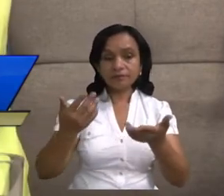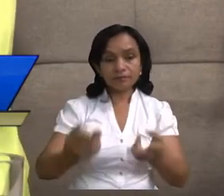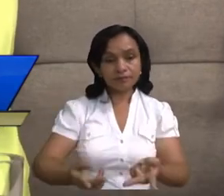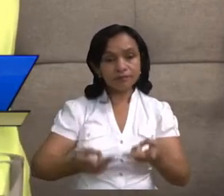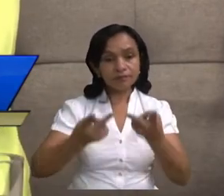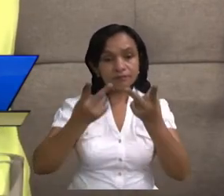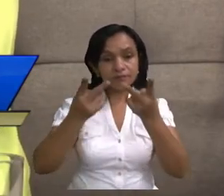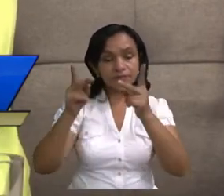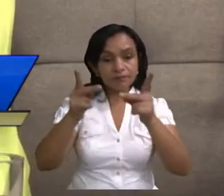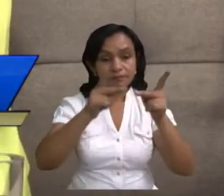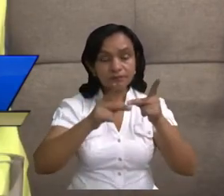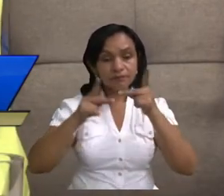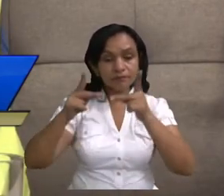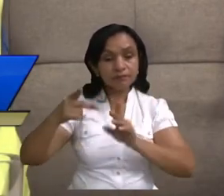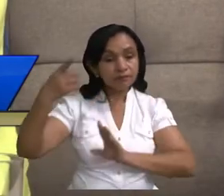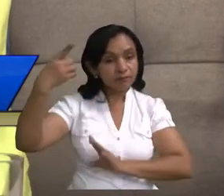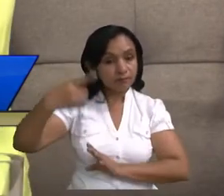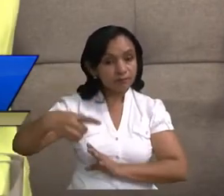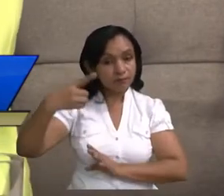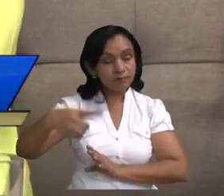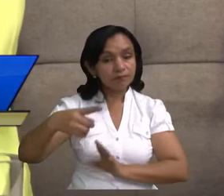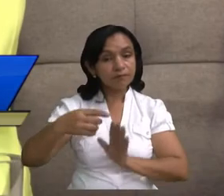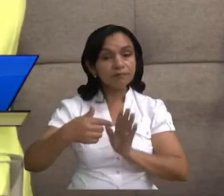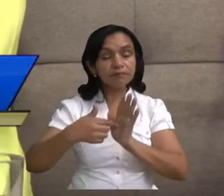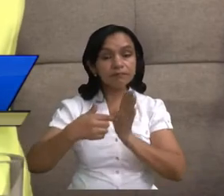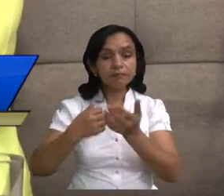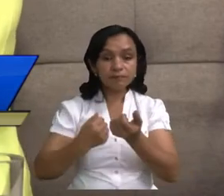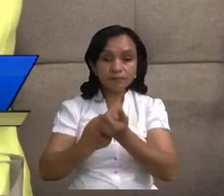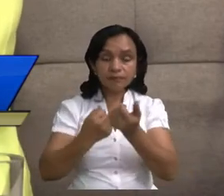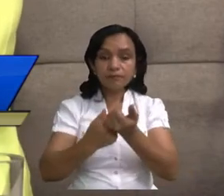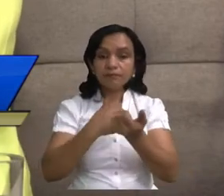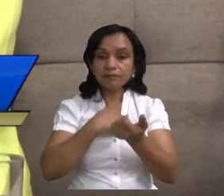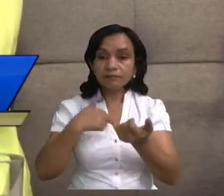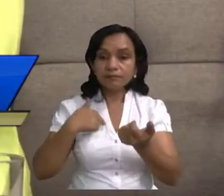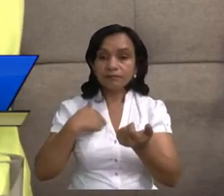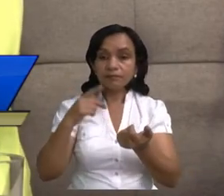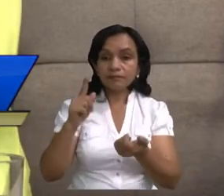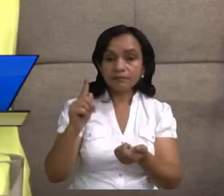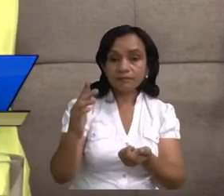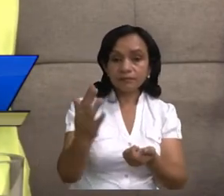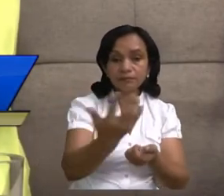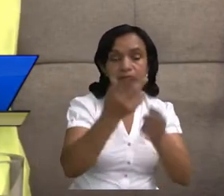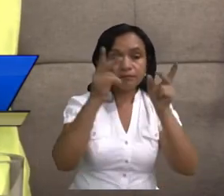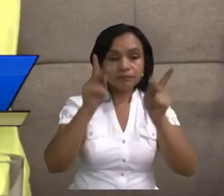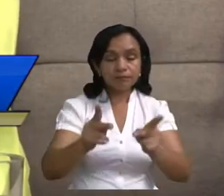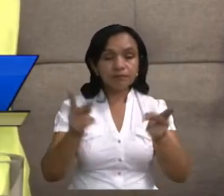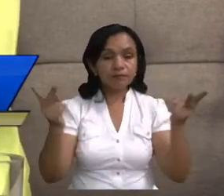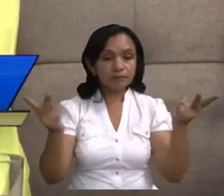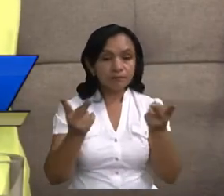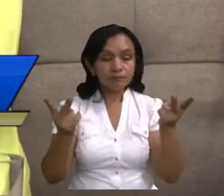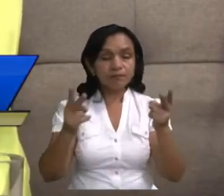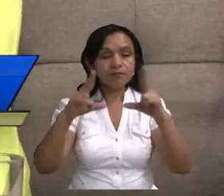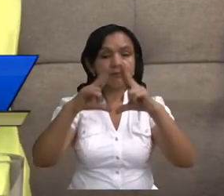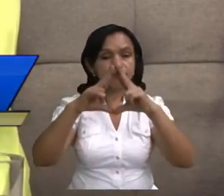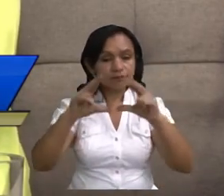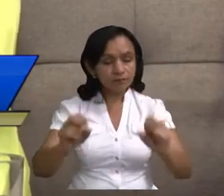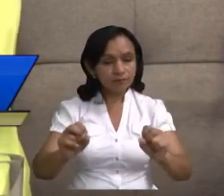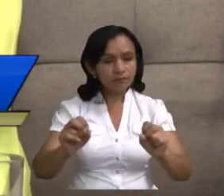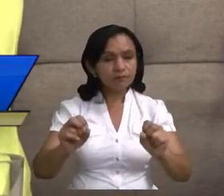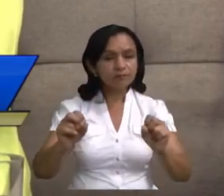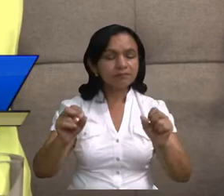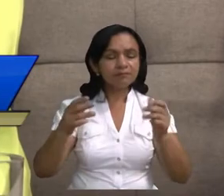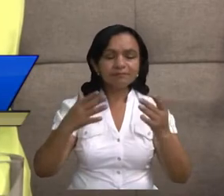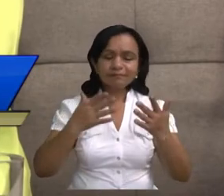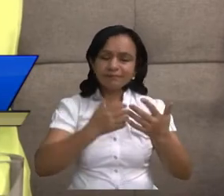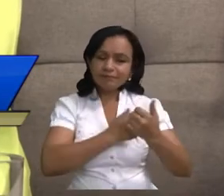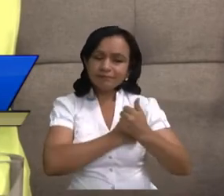de las personas y la restitución, claro, de derechos, eso también hace que nosotros los nicaragüenses amemos más a Nicaragua, nos sintamos